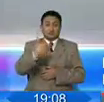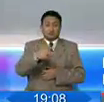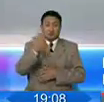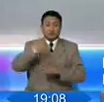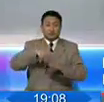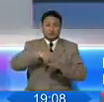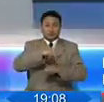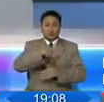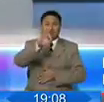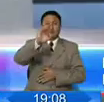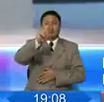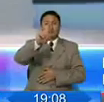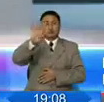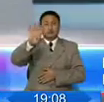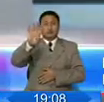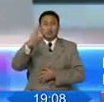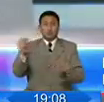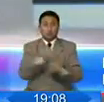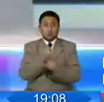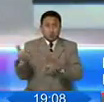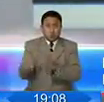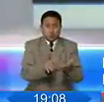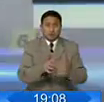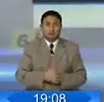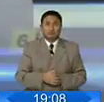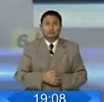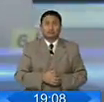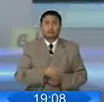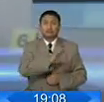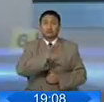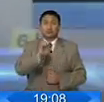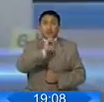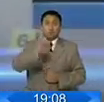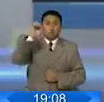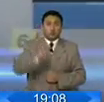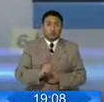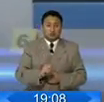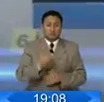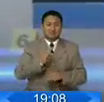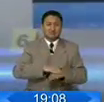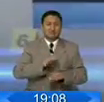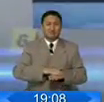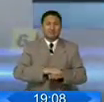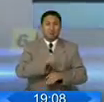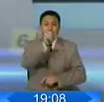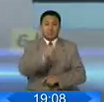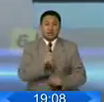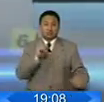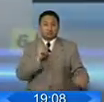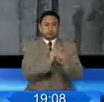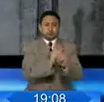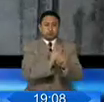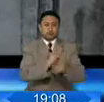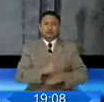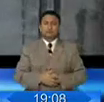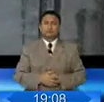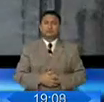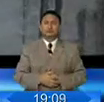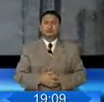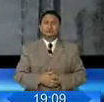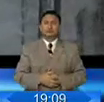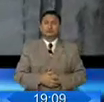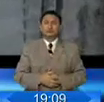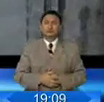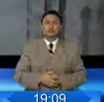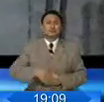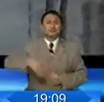cometieron 914 muertes violentas, el 50% por violencia interpersonal. Más son